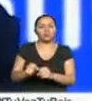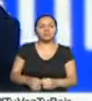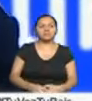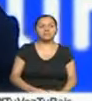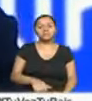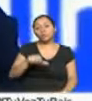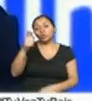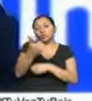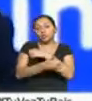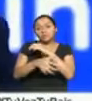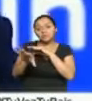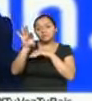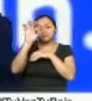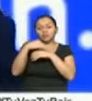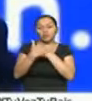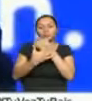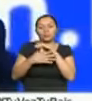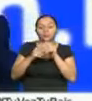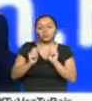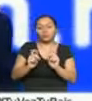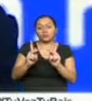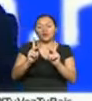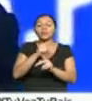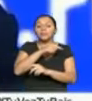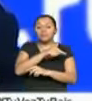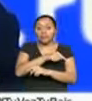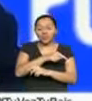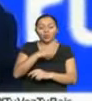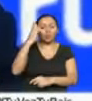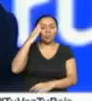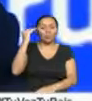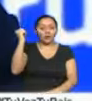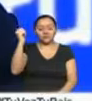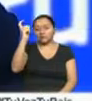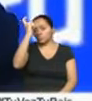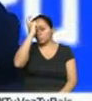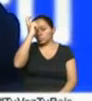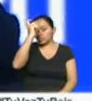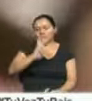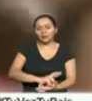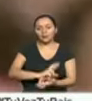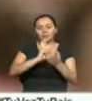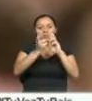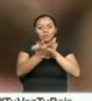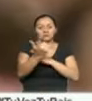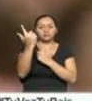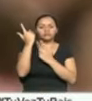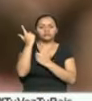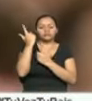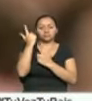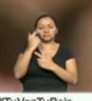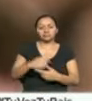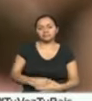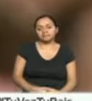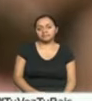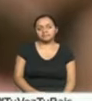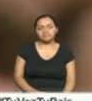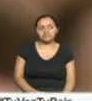países. Putin recordó que Turquía, Holanda o el Reino Unido han renovado su arsenal nuclear táctico en los últimos